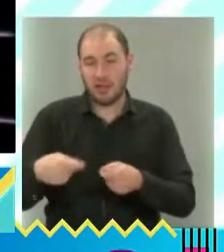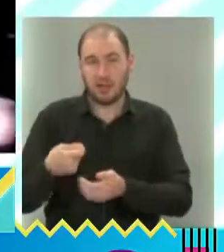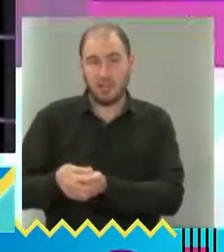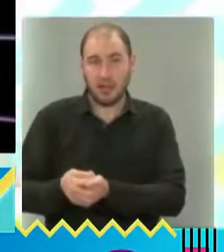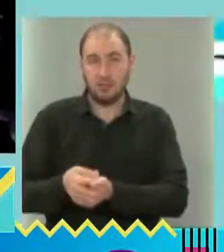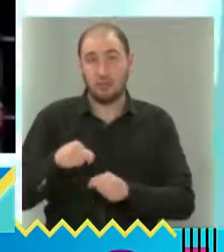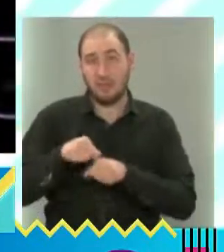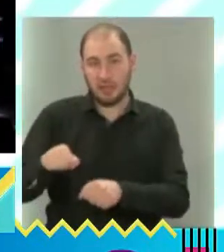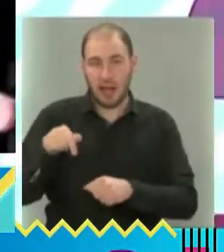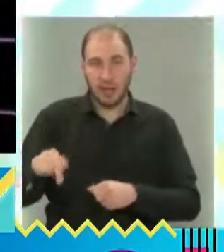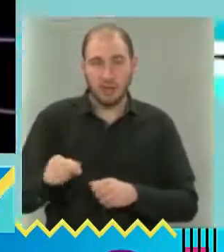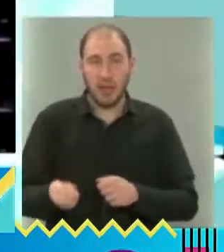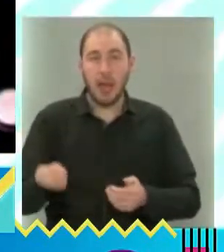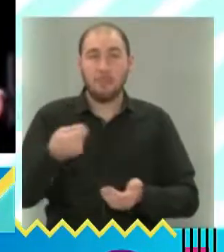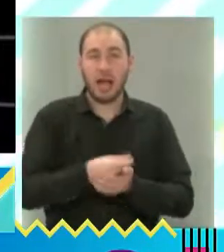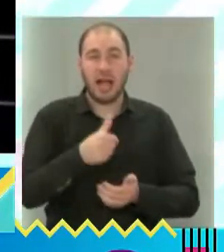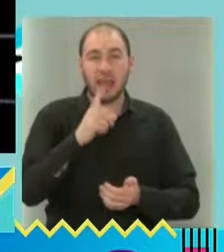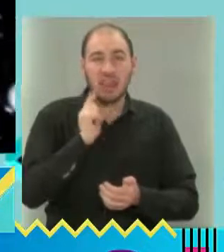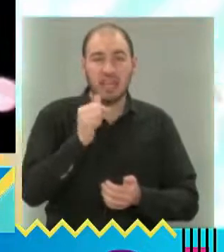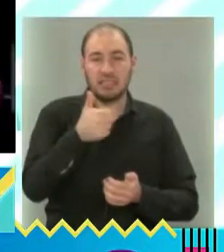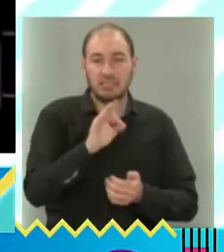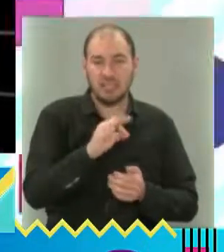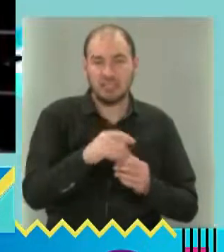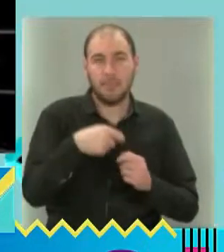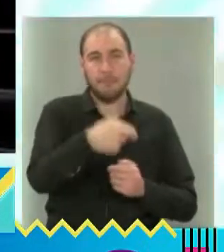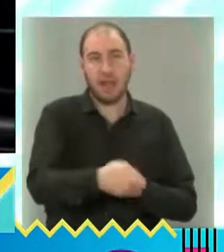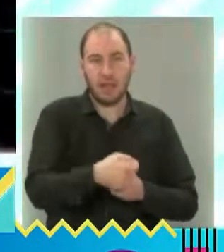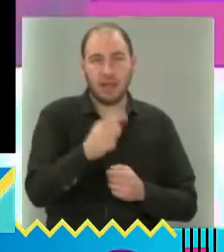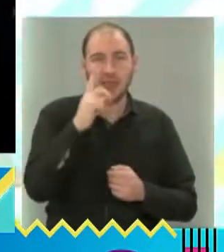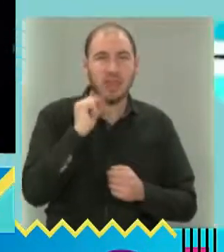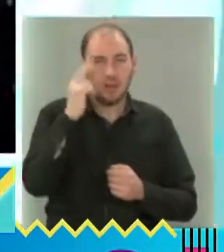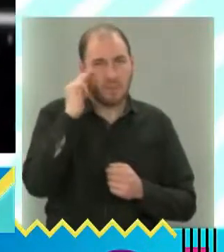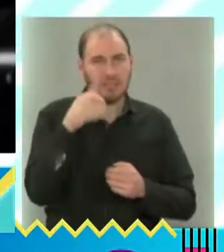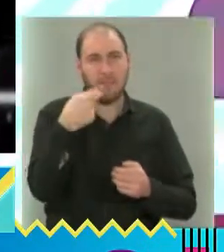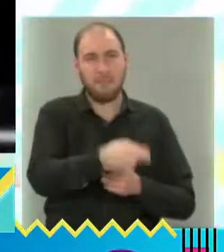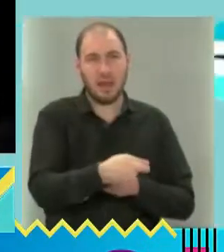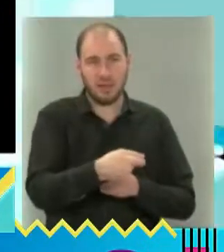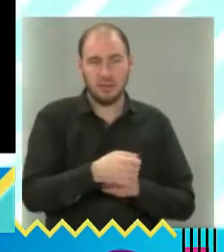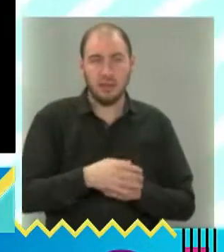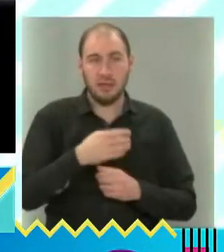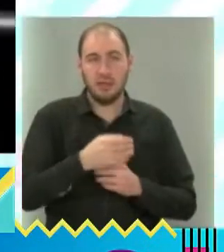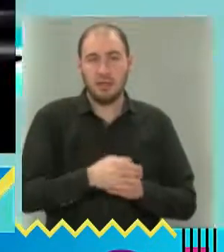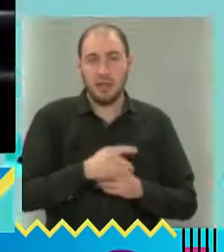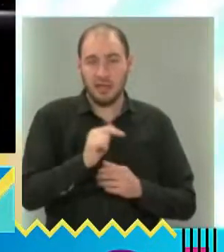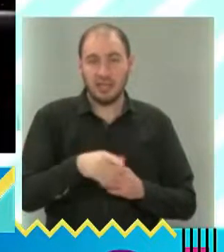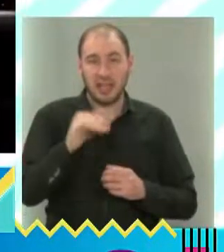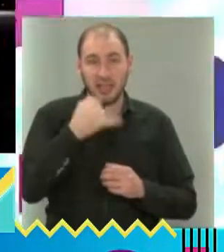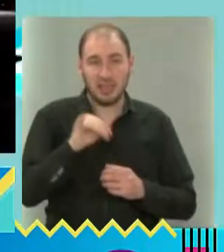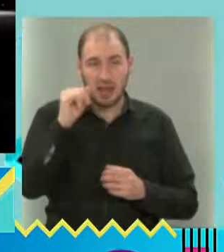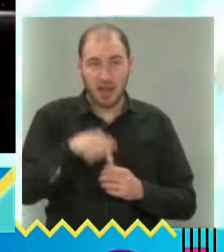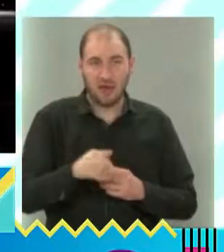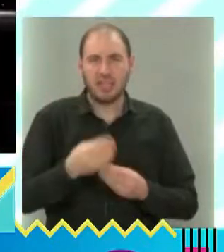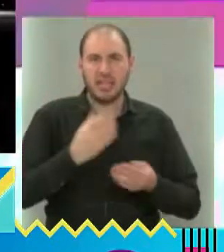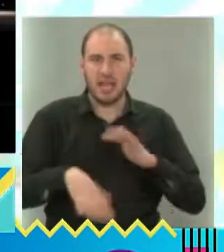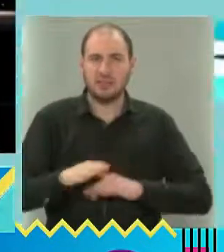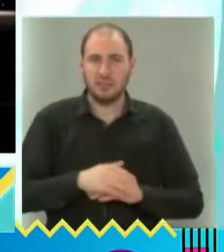como un supermercado, y pagan los 60 días, 90 días, Con las tasas de interés actuales, lo que